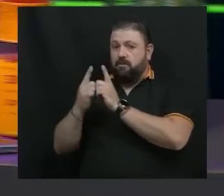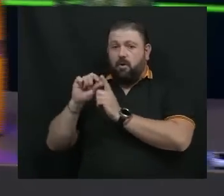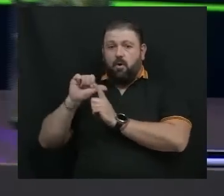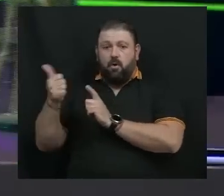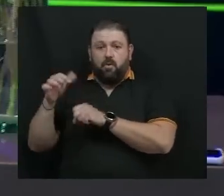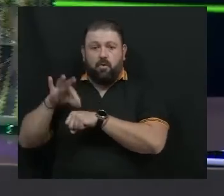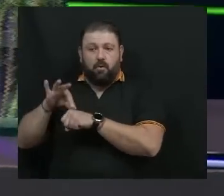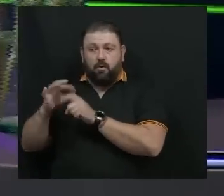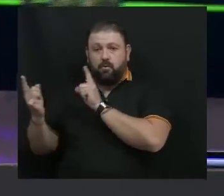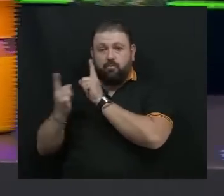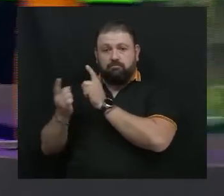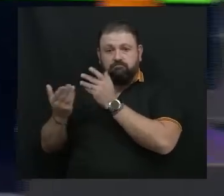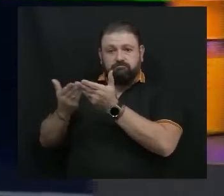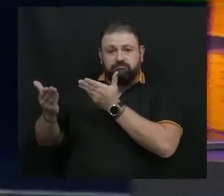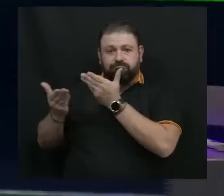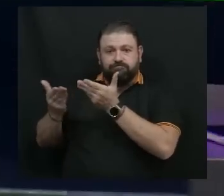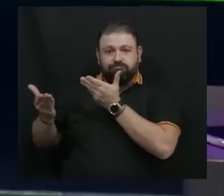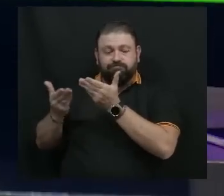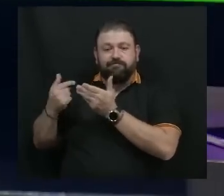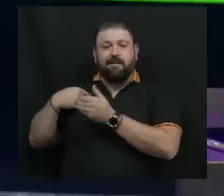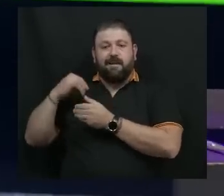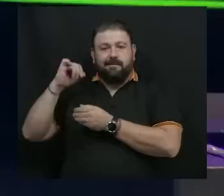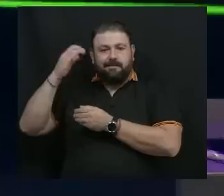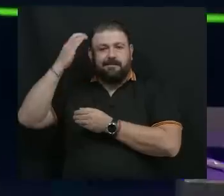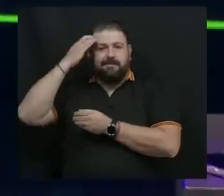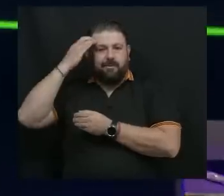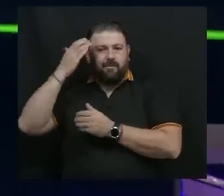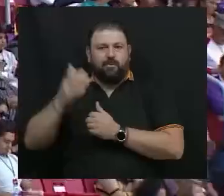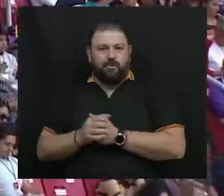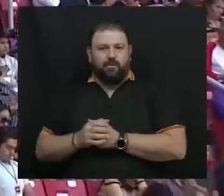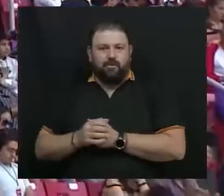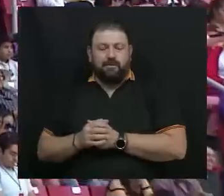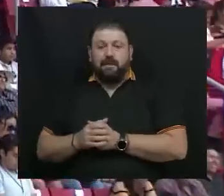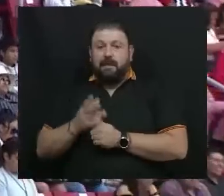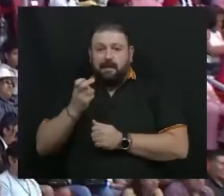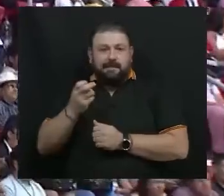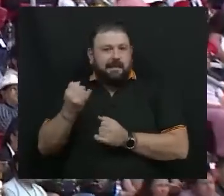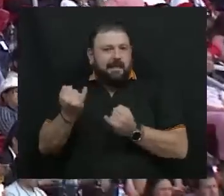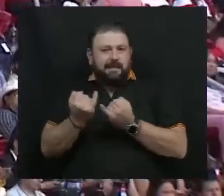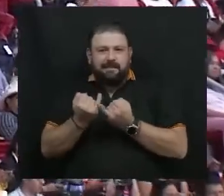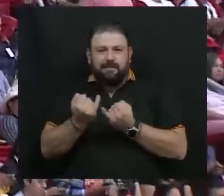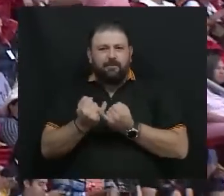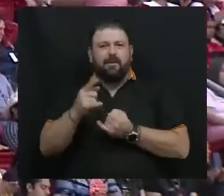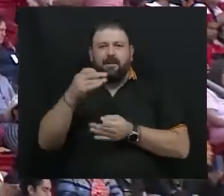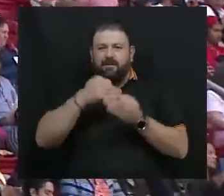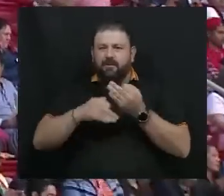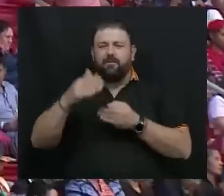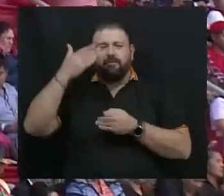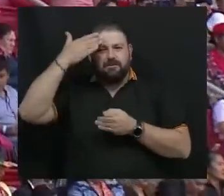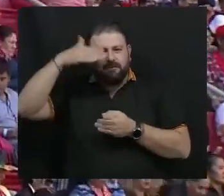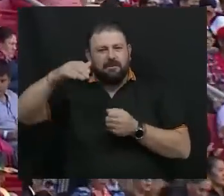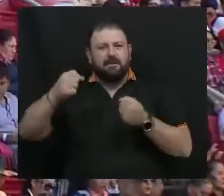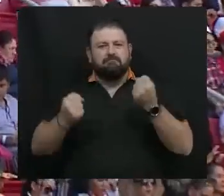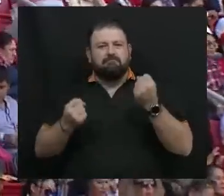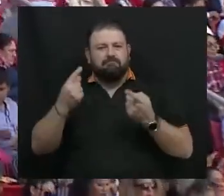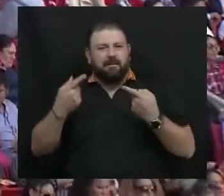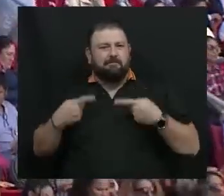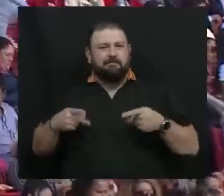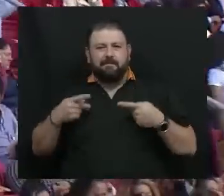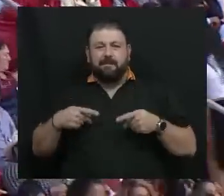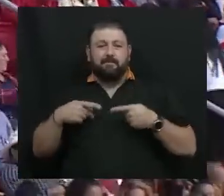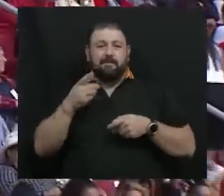de ti, oídos sordos a palabras necias. ¿Están de acuerdo? Bien, sigamos, por favor. Entonces, esto va creciendo con el tiempo, va